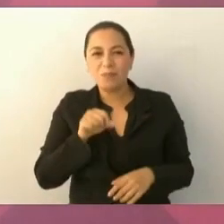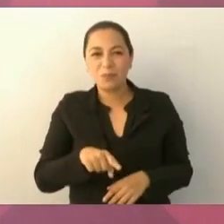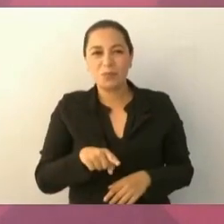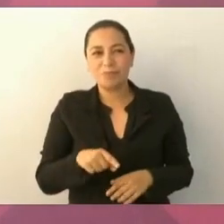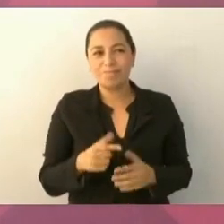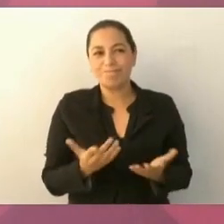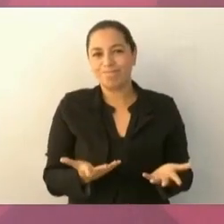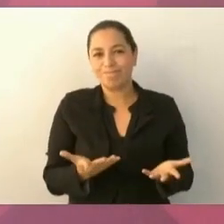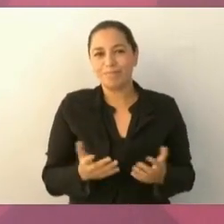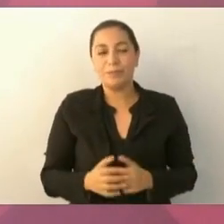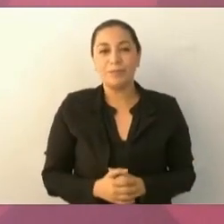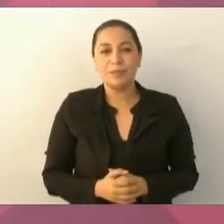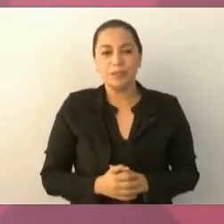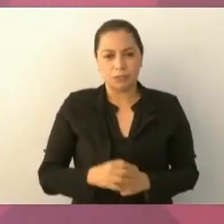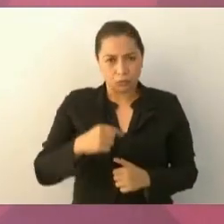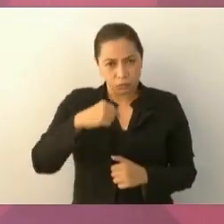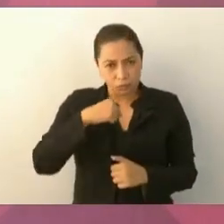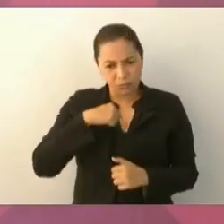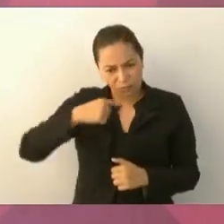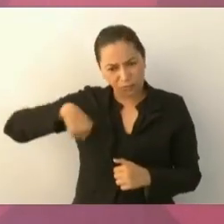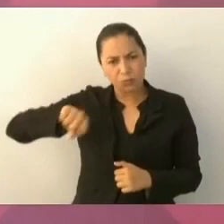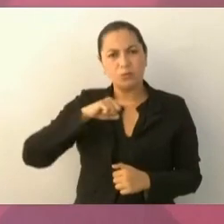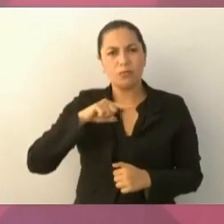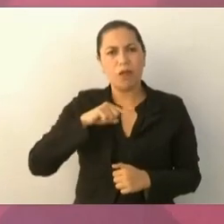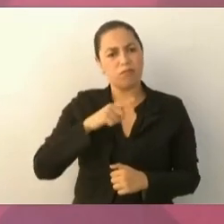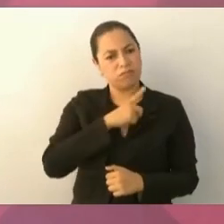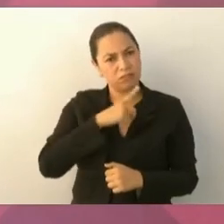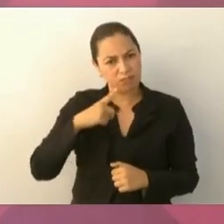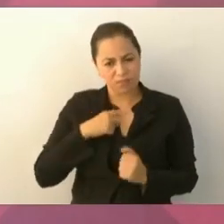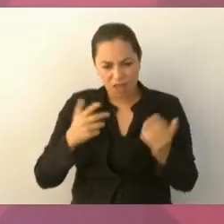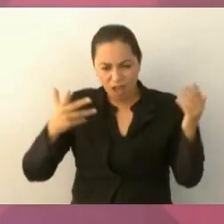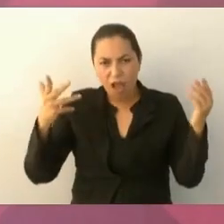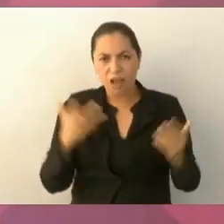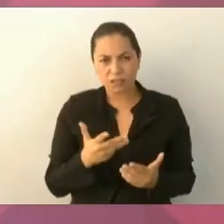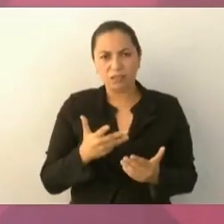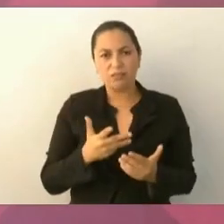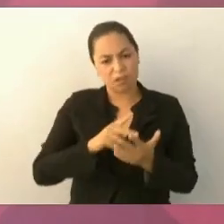nosotros tenemos que transformar.